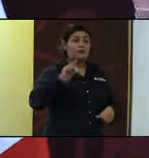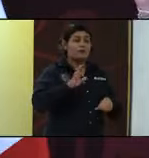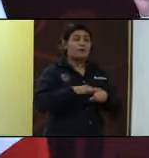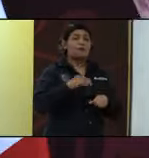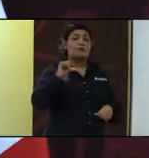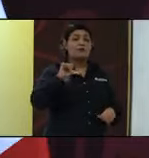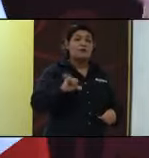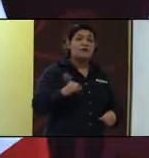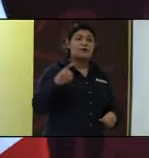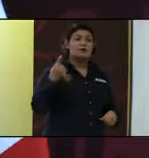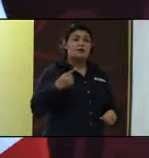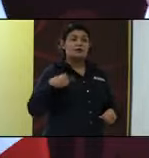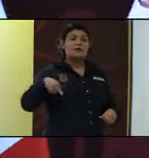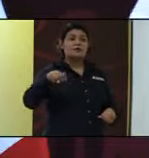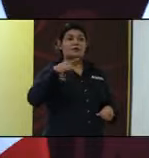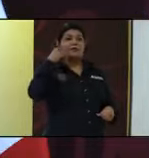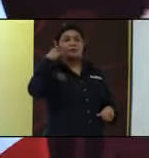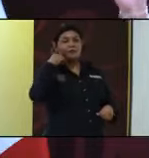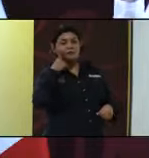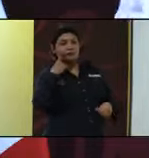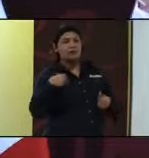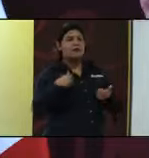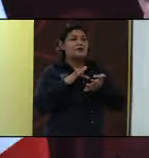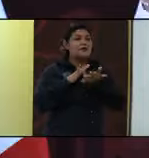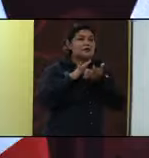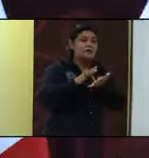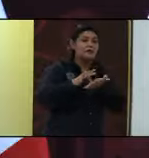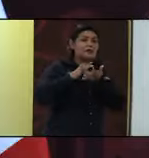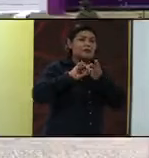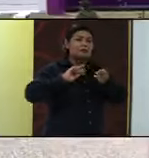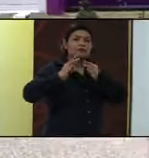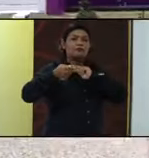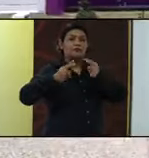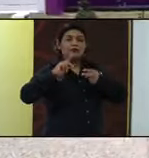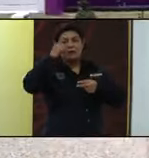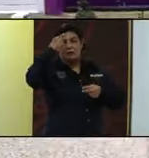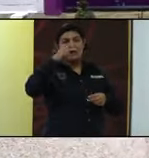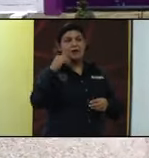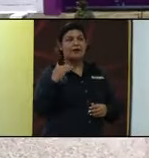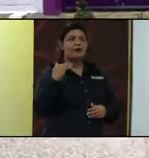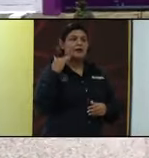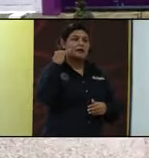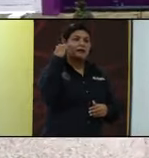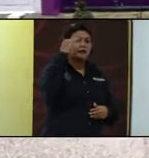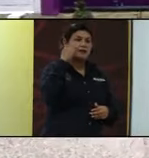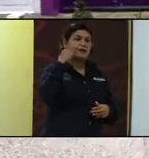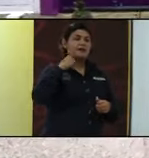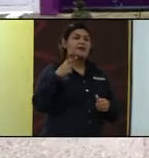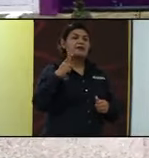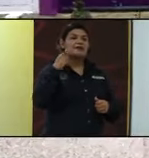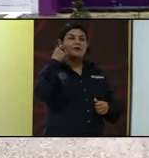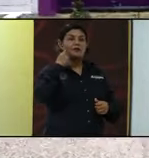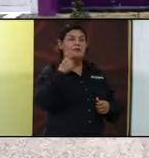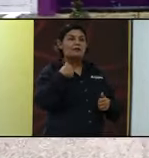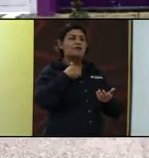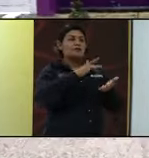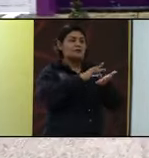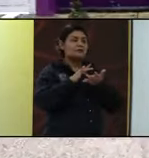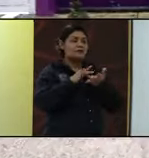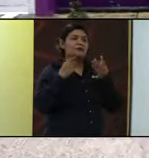lo de hoy es que las mujeres nos apoyamos entre nosotras para crecer. Eso es lo de hoy. Entonces, ella es una mujer que nos está